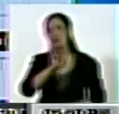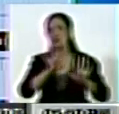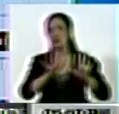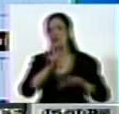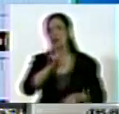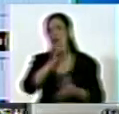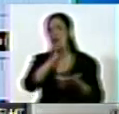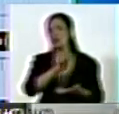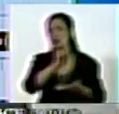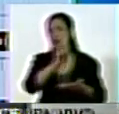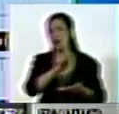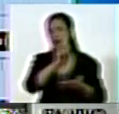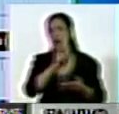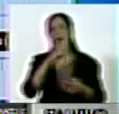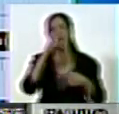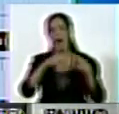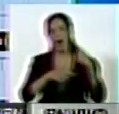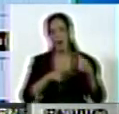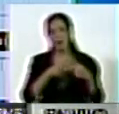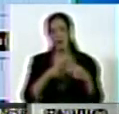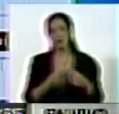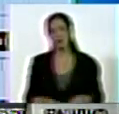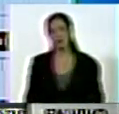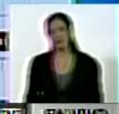34.94 toneladas por año.